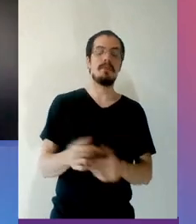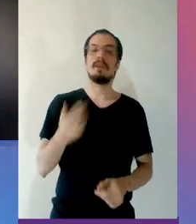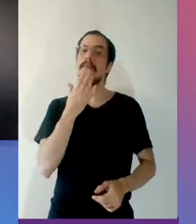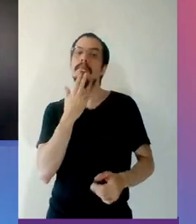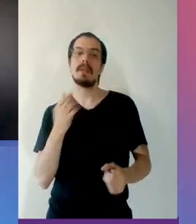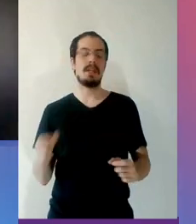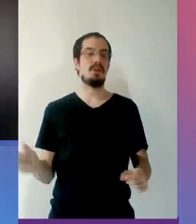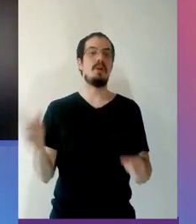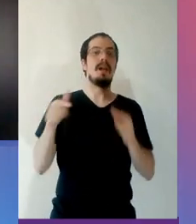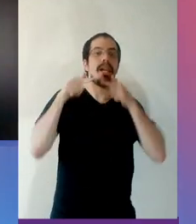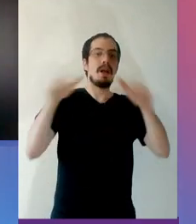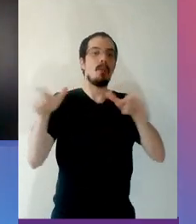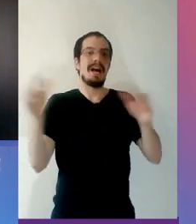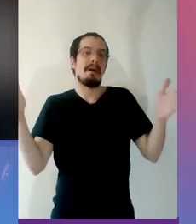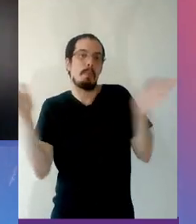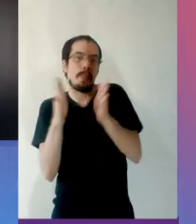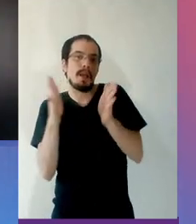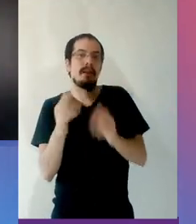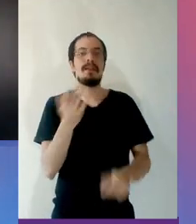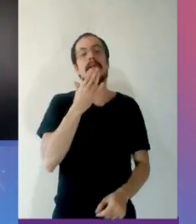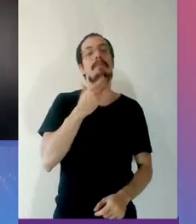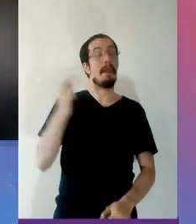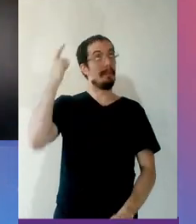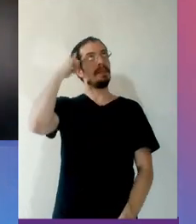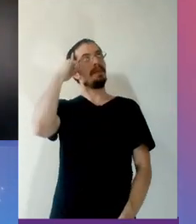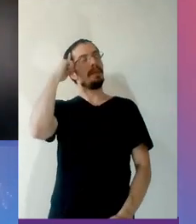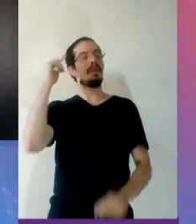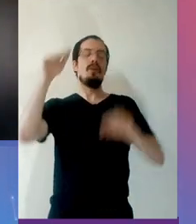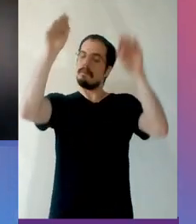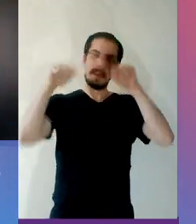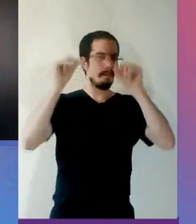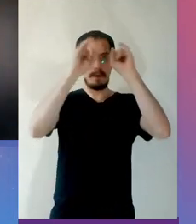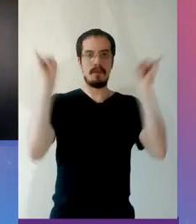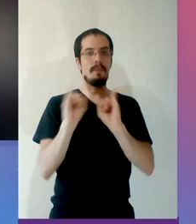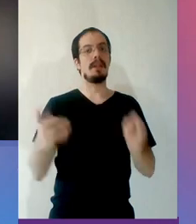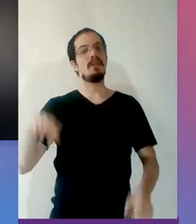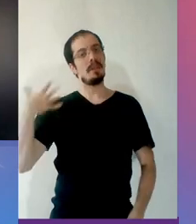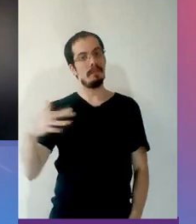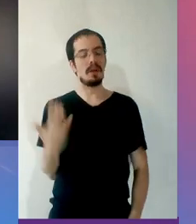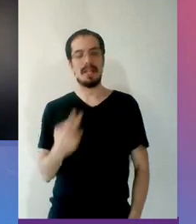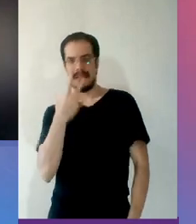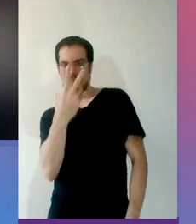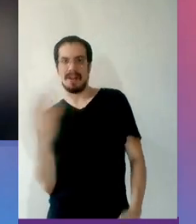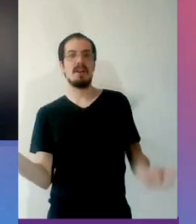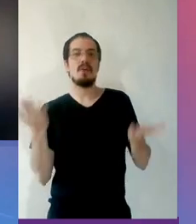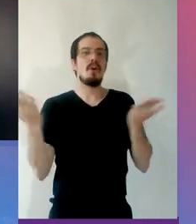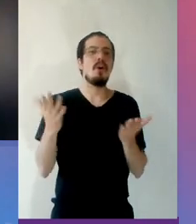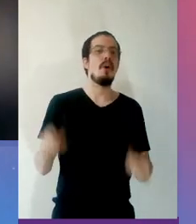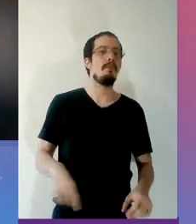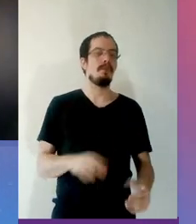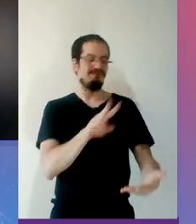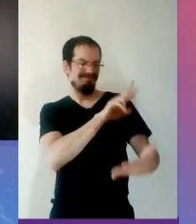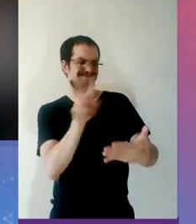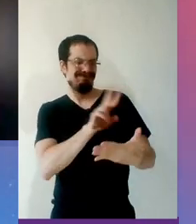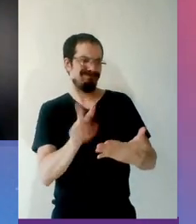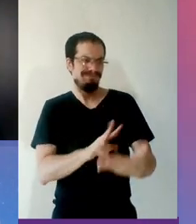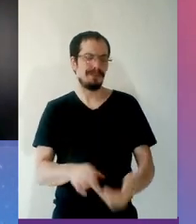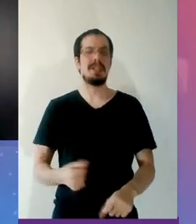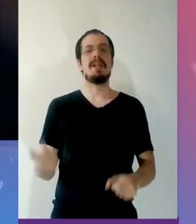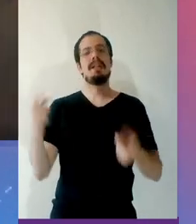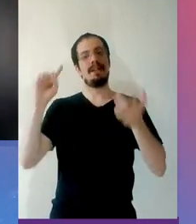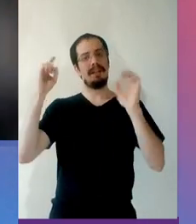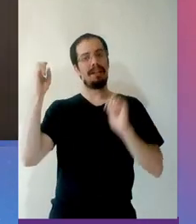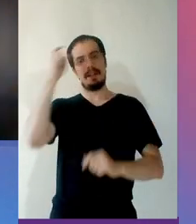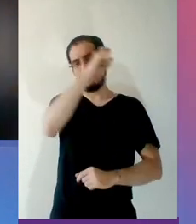va a ser en mensaje texto. Y entonces tenemos luego las dificultades, por ejemplo, de comprensión lectora. Y empezamos con las veces de la